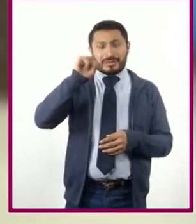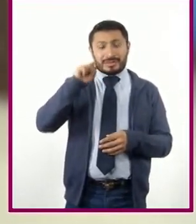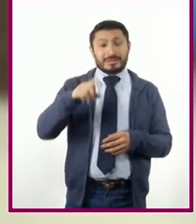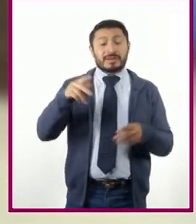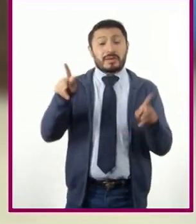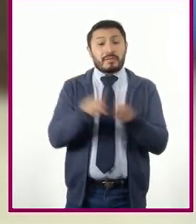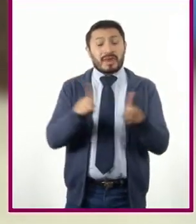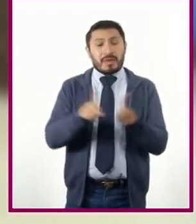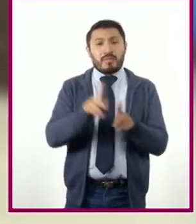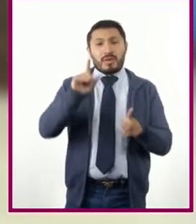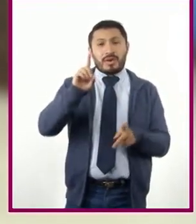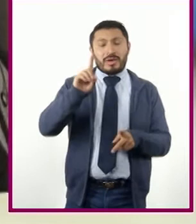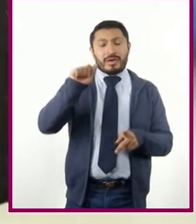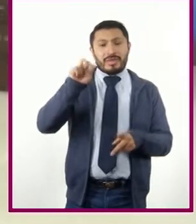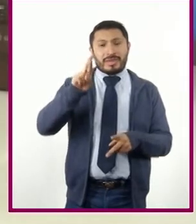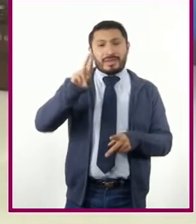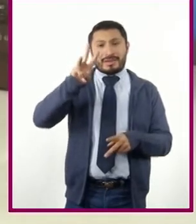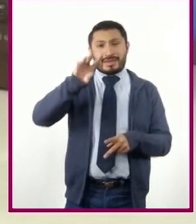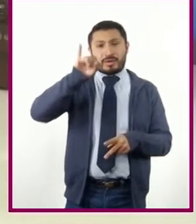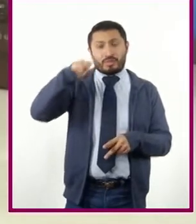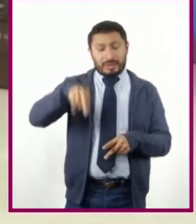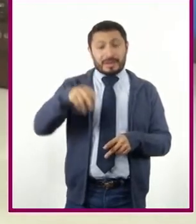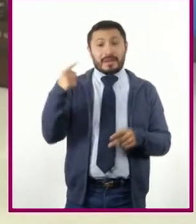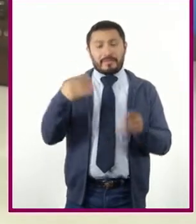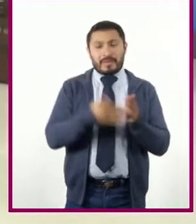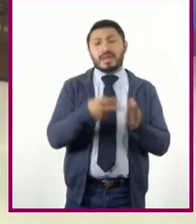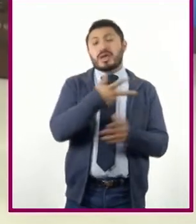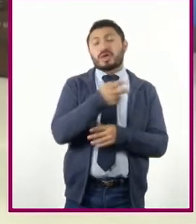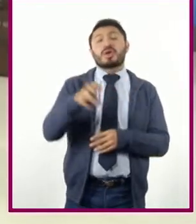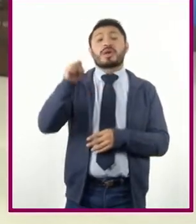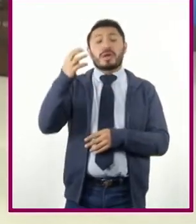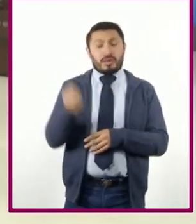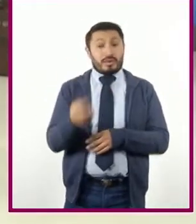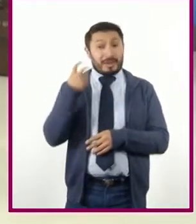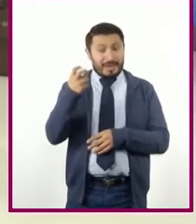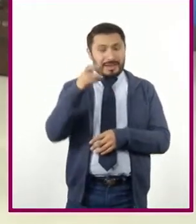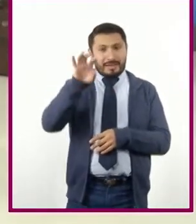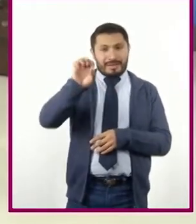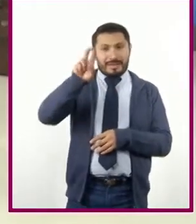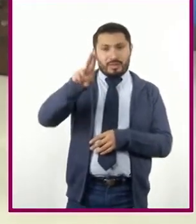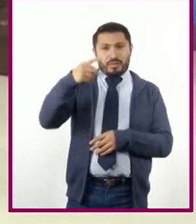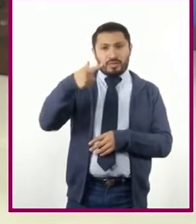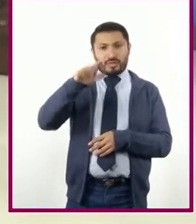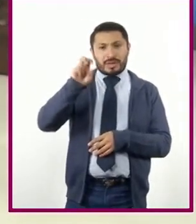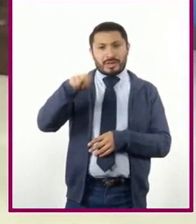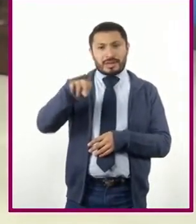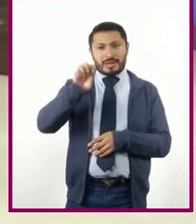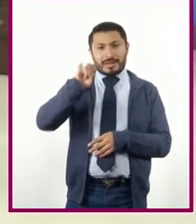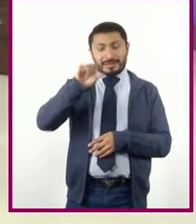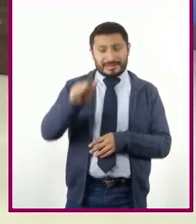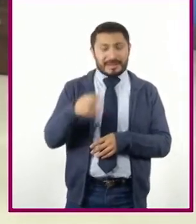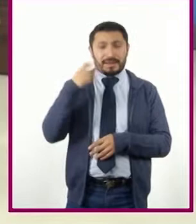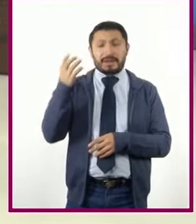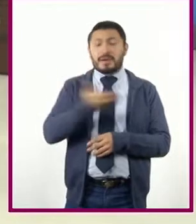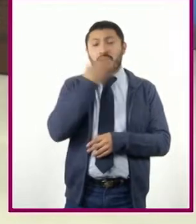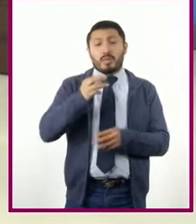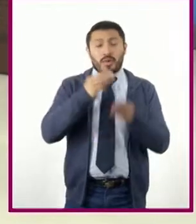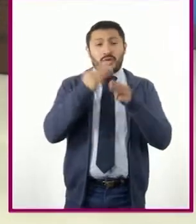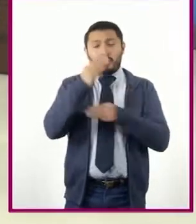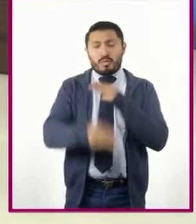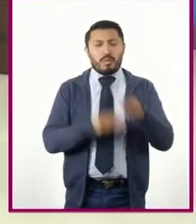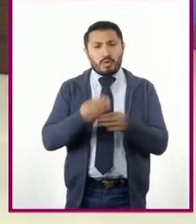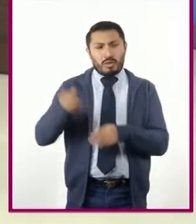en 1869. La eugenesia se popularizó en todo el mundo a principios del siglo